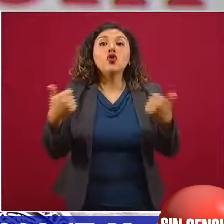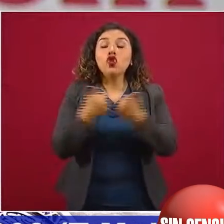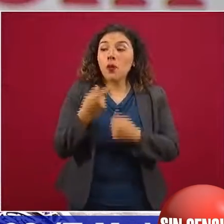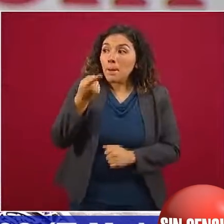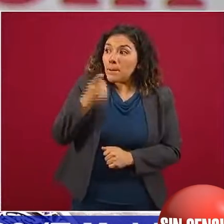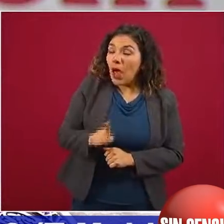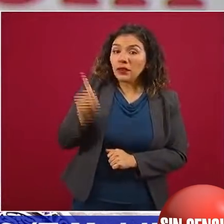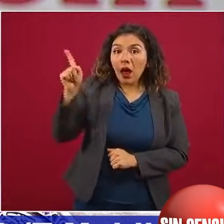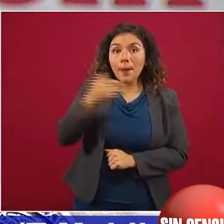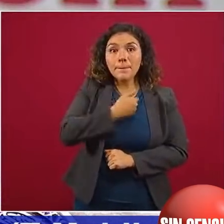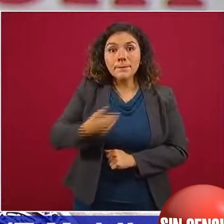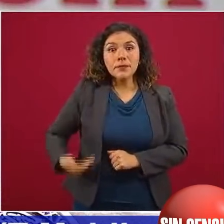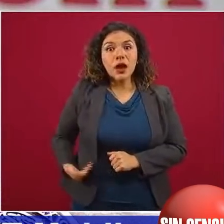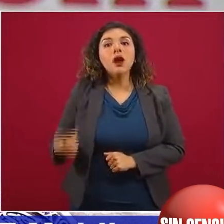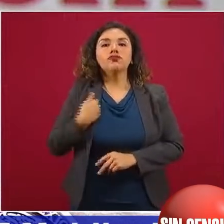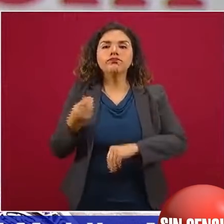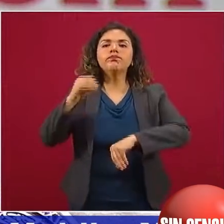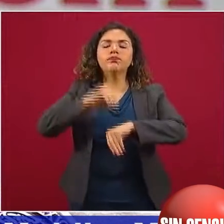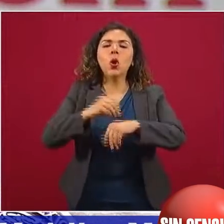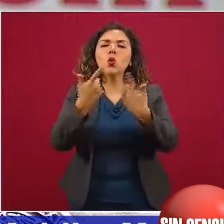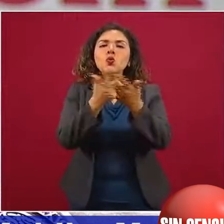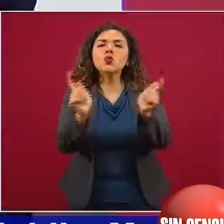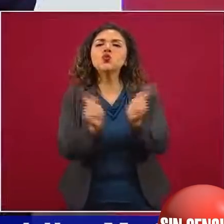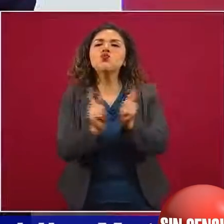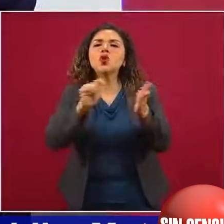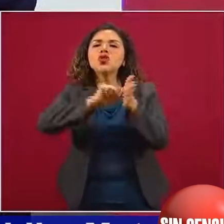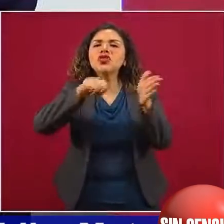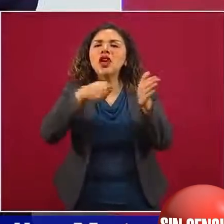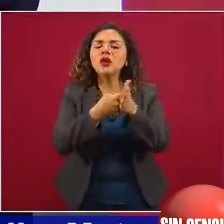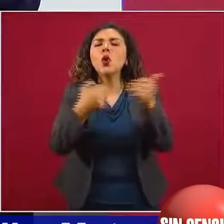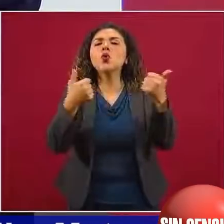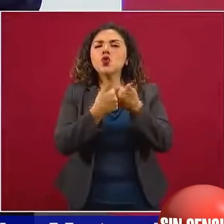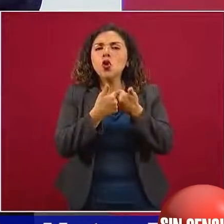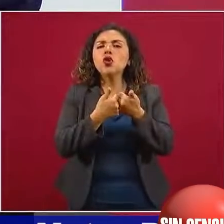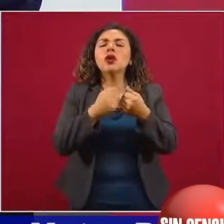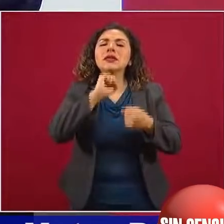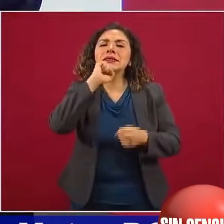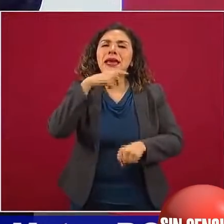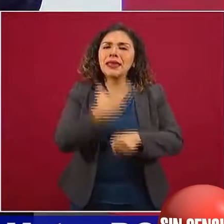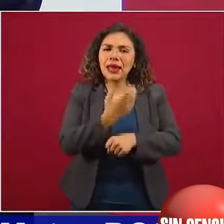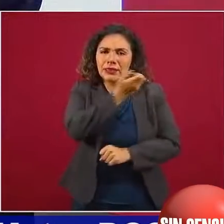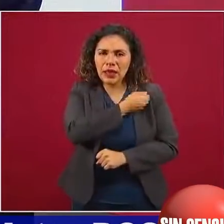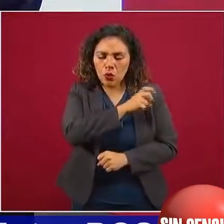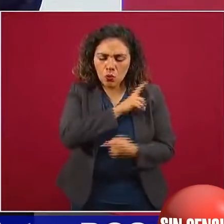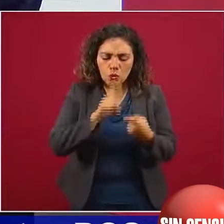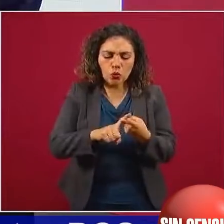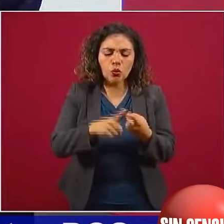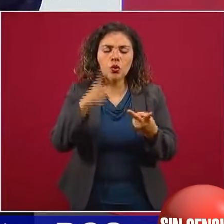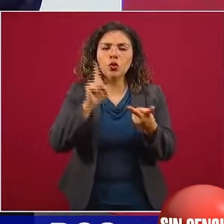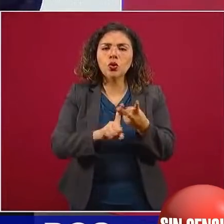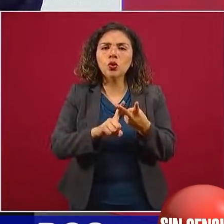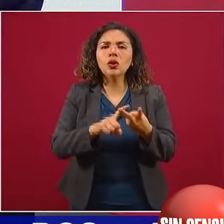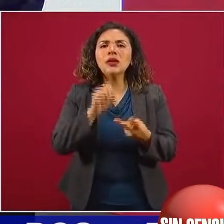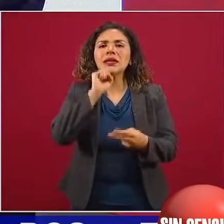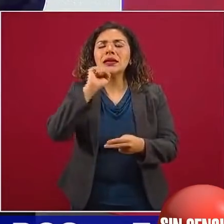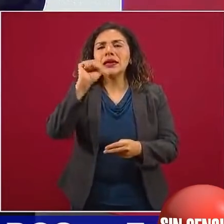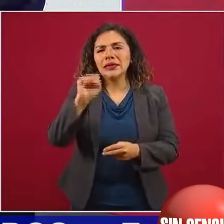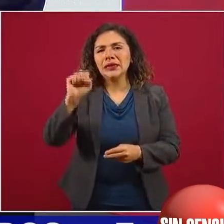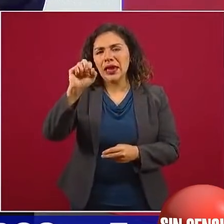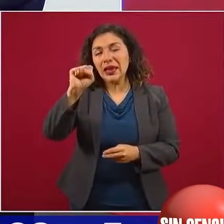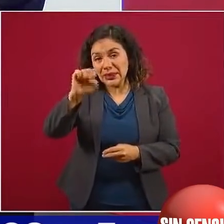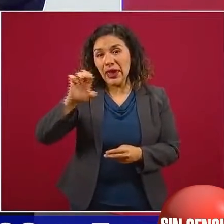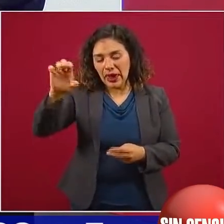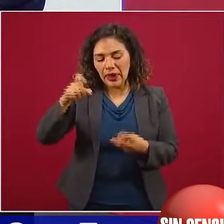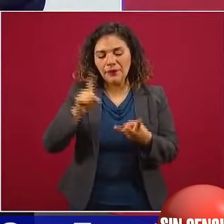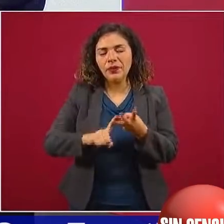del presidente establecimos un grupo técnico con la confluencia de la Secretaría de Salud, la Secretaría de Economía, la